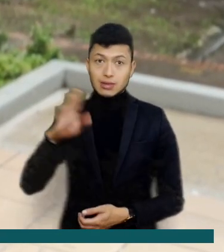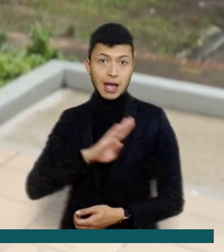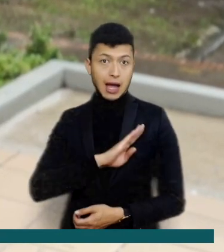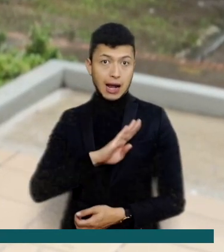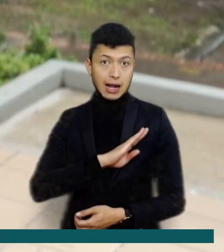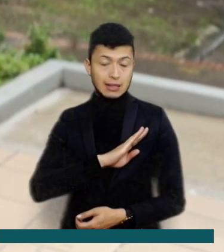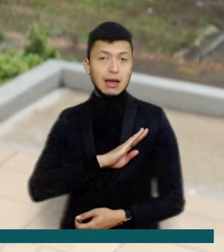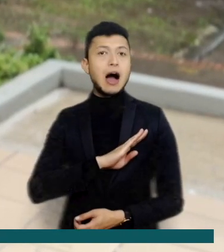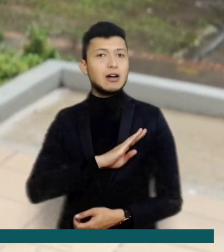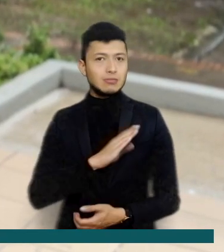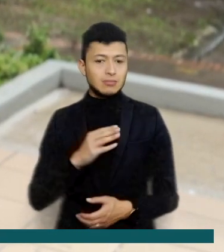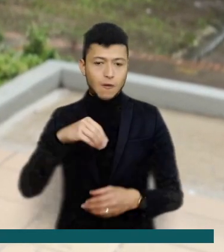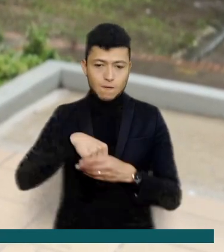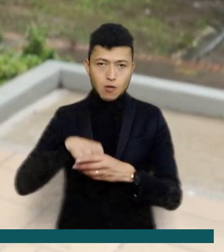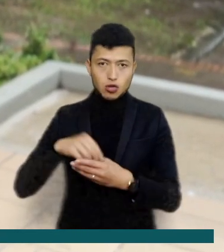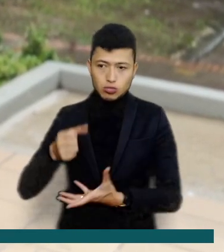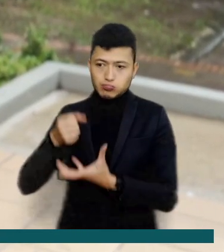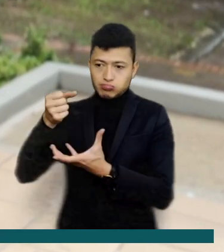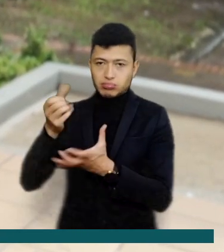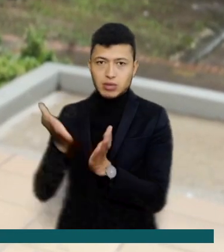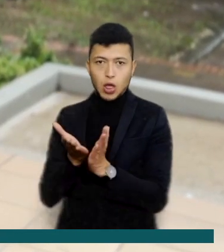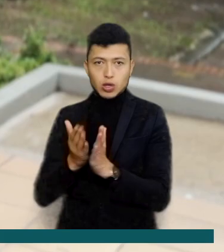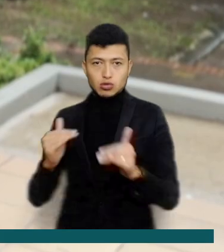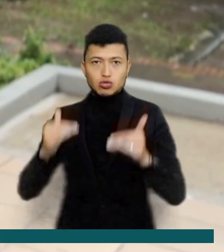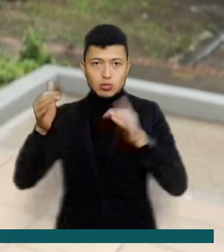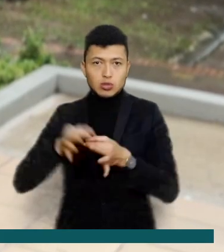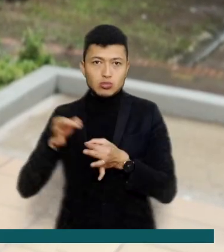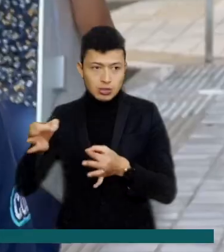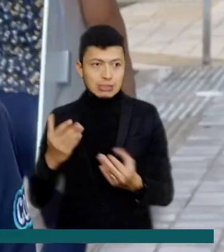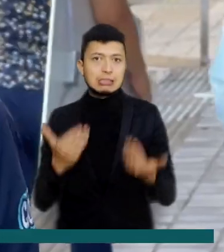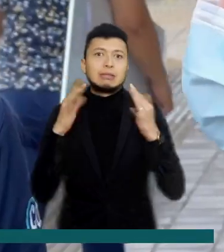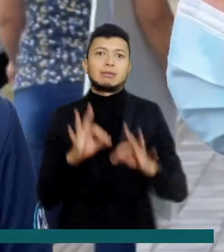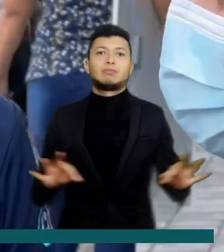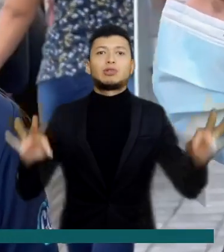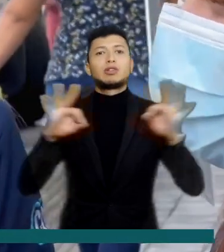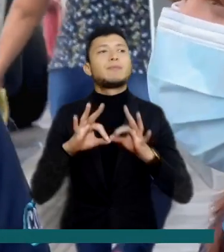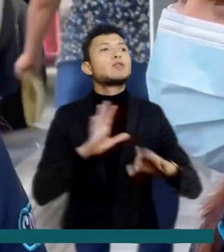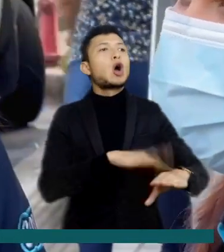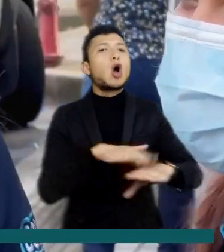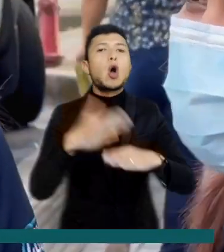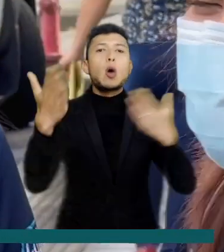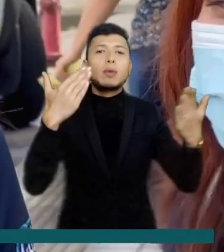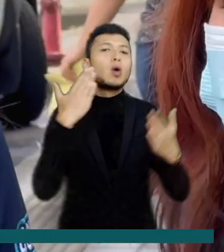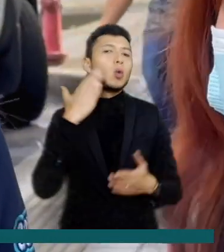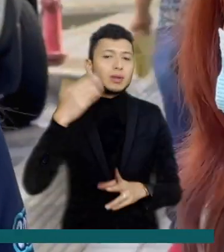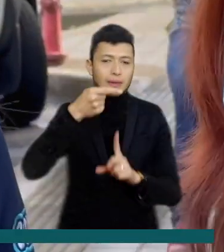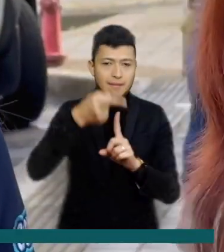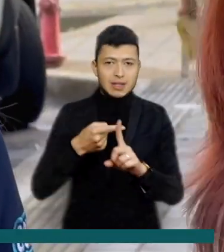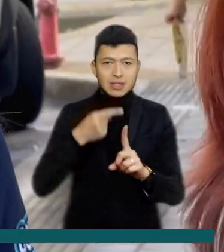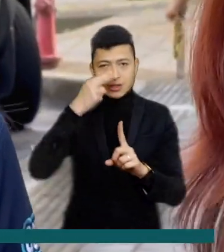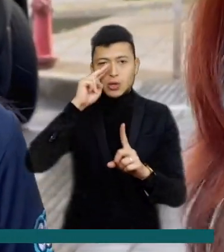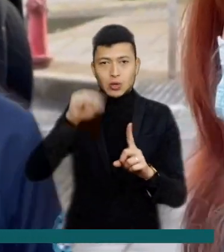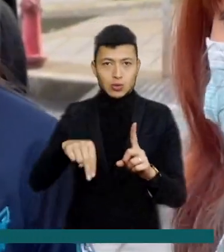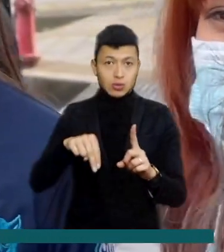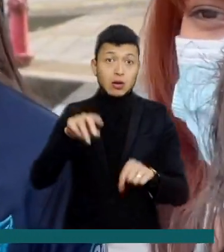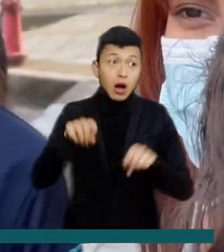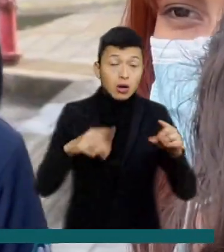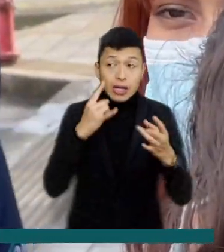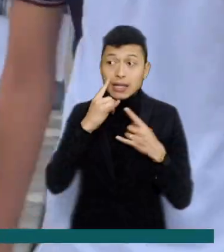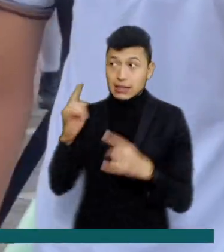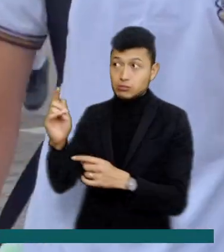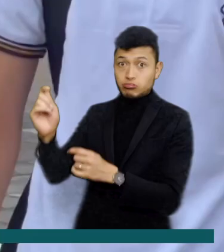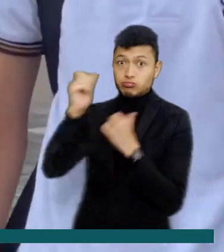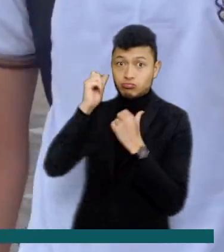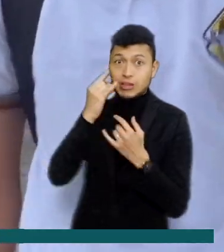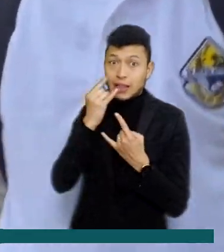que le está dando la alcaldía en el Fondo de Educación Superior Municipal. La convocatoria iniciará este mes de junio y para quienes estén interesados